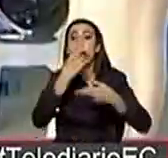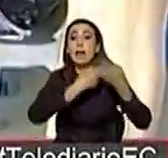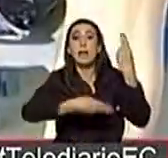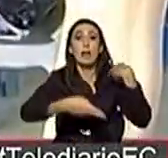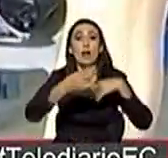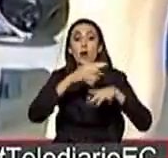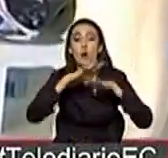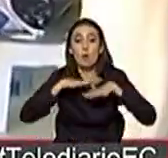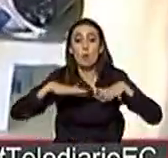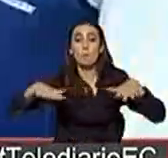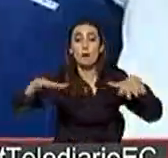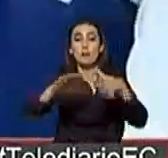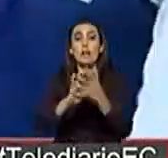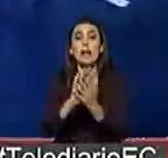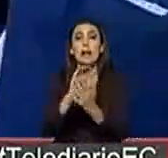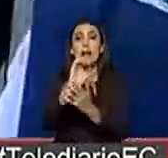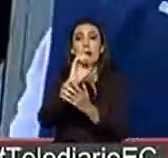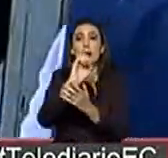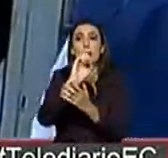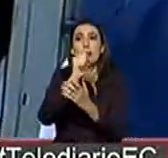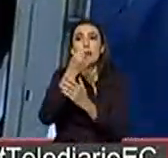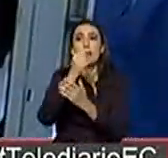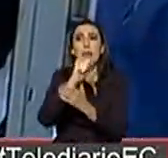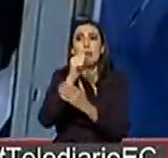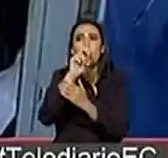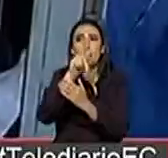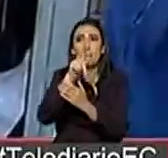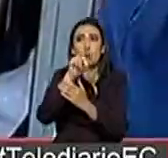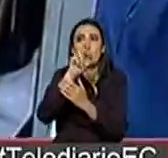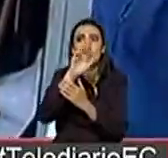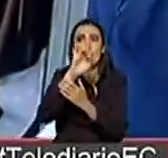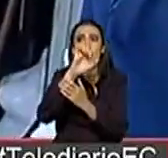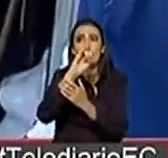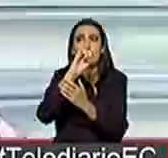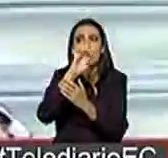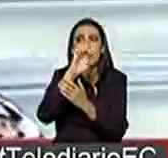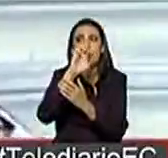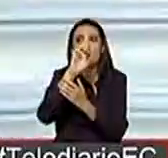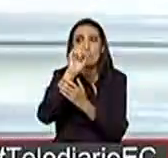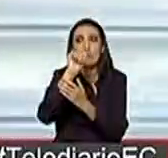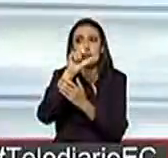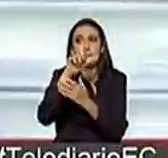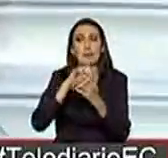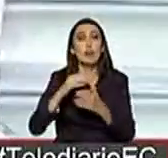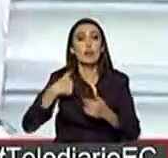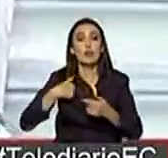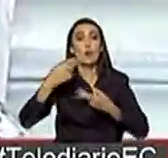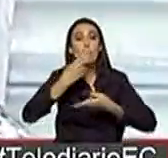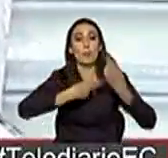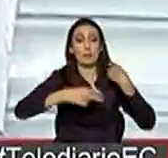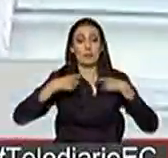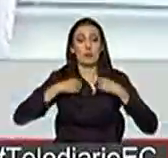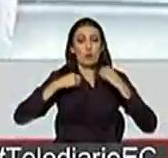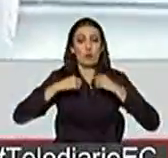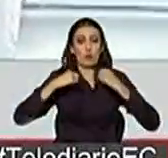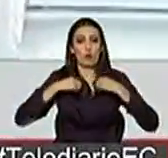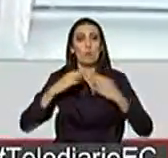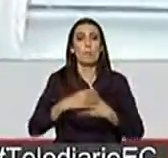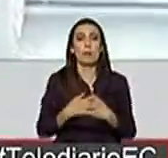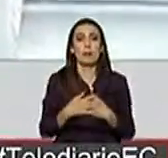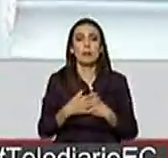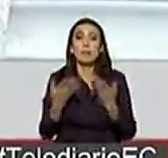trinitaria y la primera al sur de guayaquil también accedieron a un financiamiento en ropa y artículos de bazar